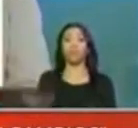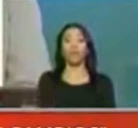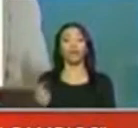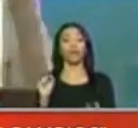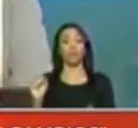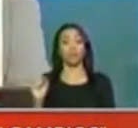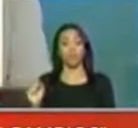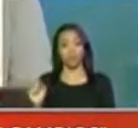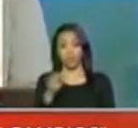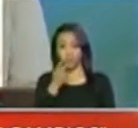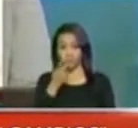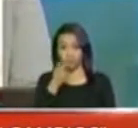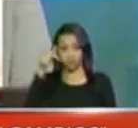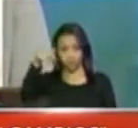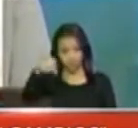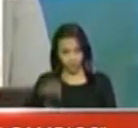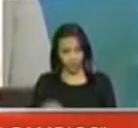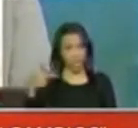No lee, Dilma. No lee.